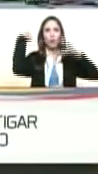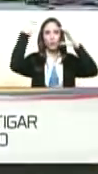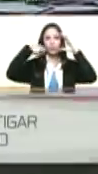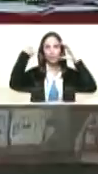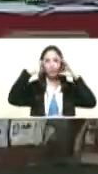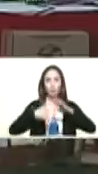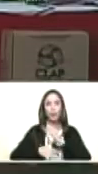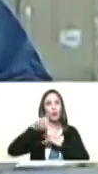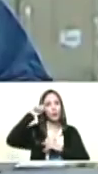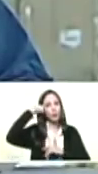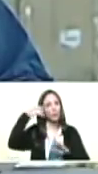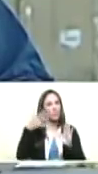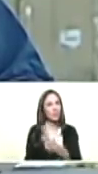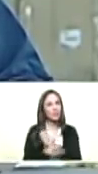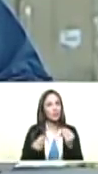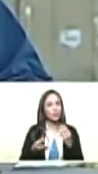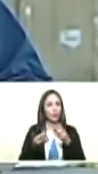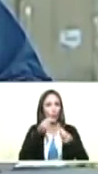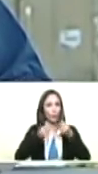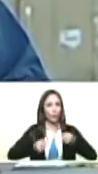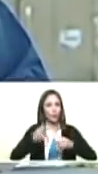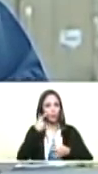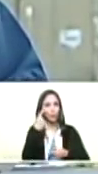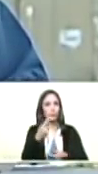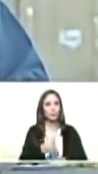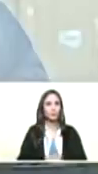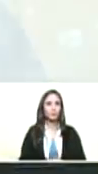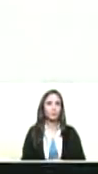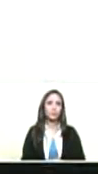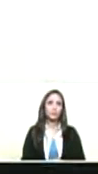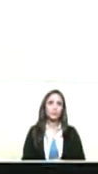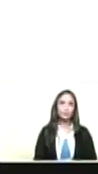para recordar. Recordar es vivir. Adelante, video.